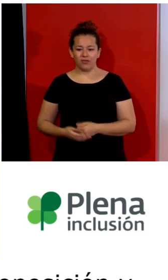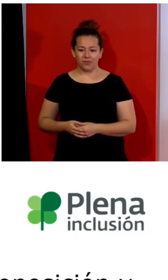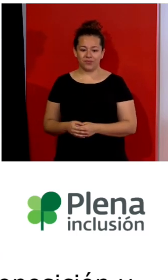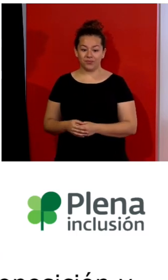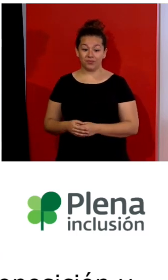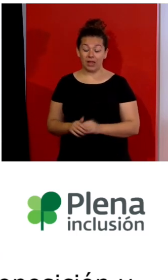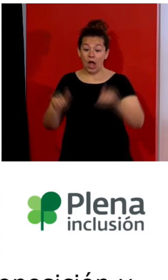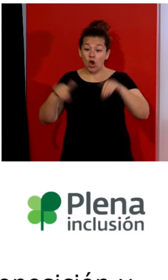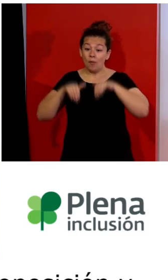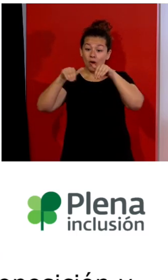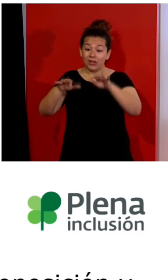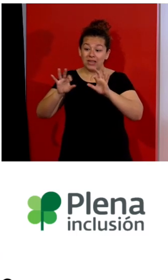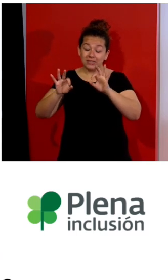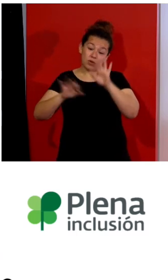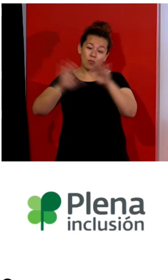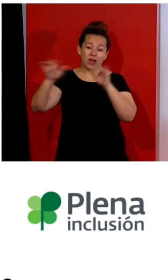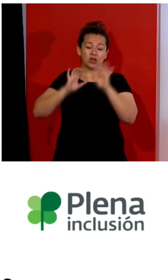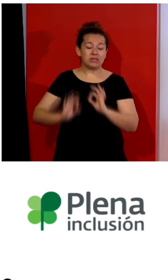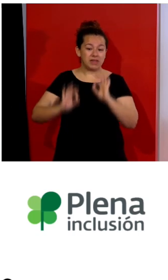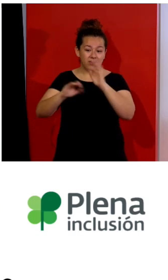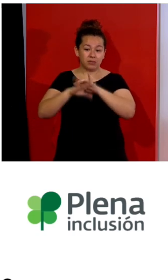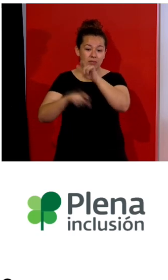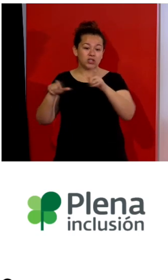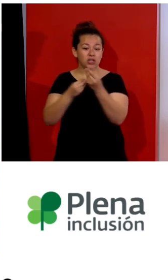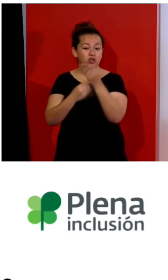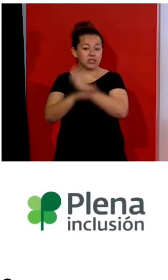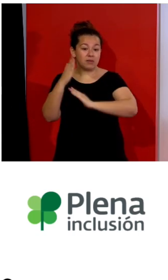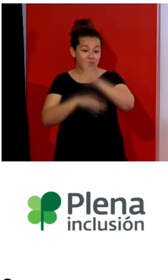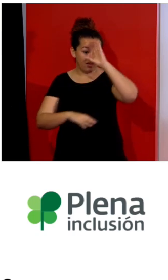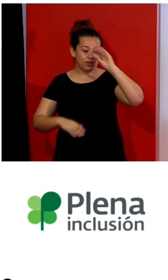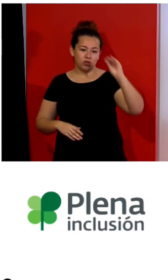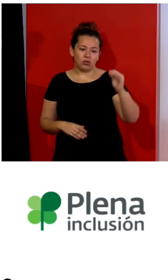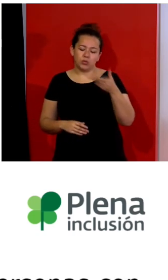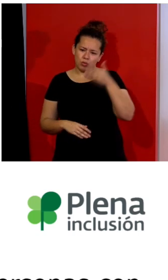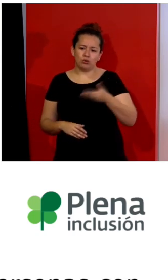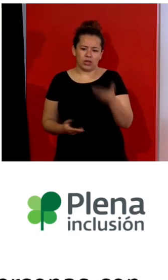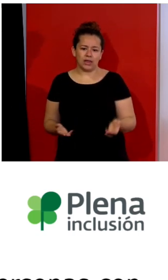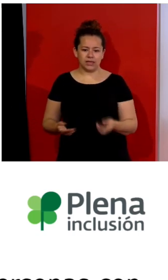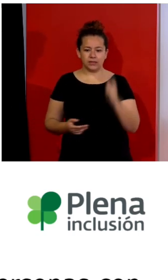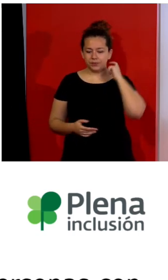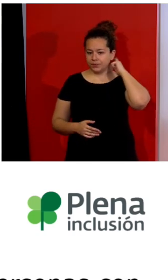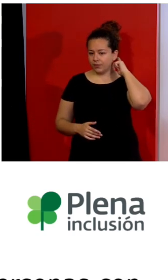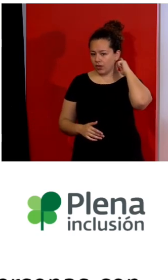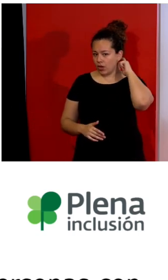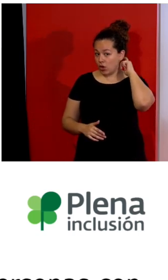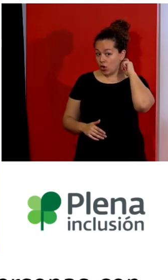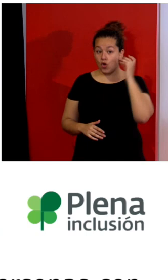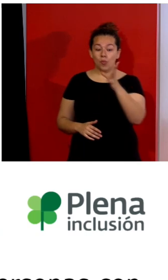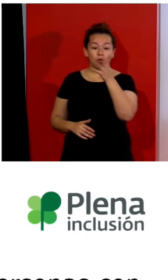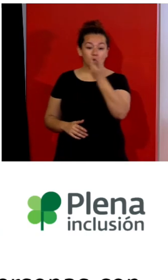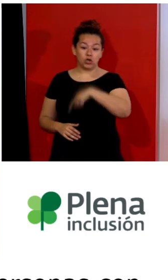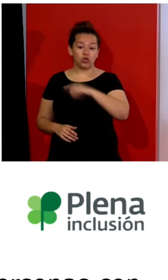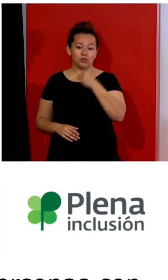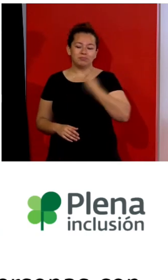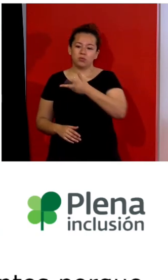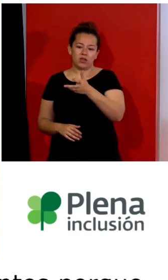Las convocatorias específicas para personas con discapacidad intelectual son importantes, porque tenemos el mismo derecho que